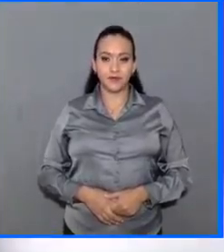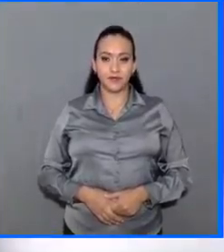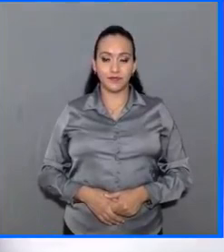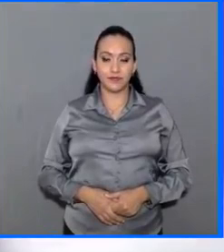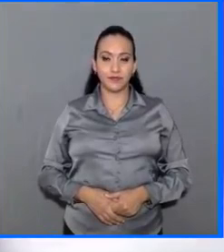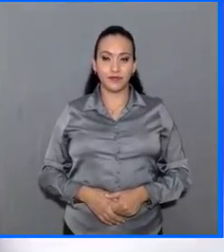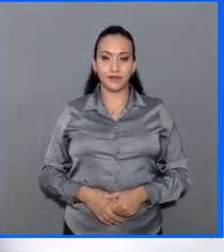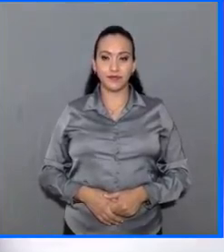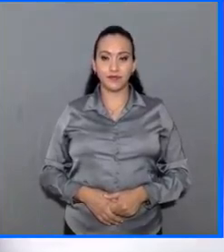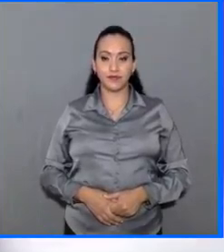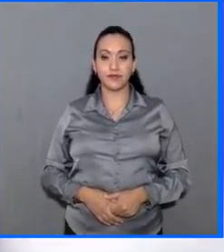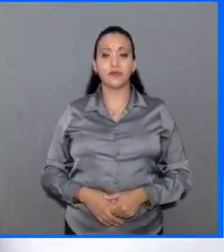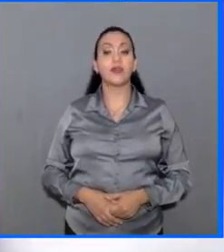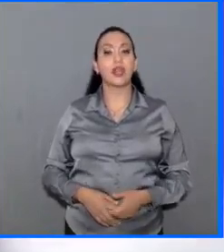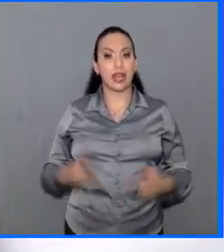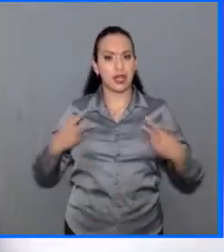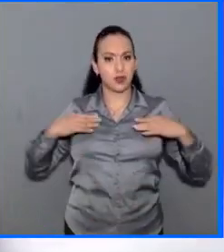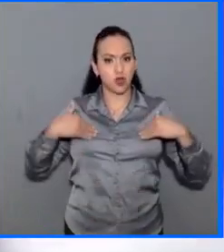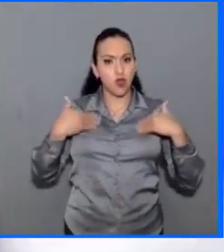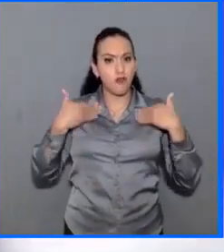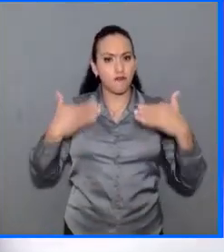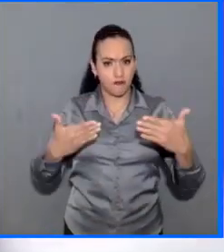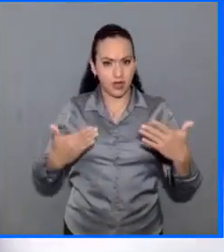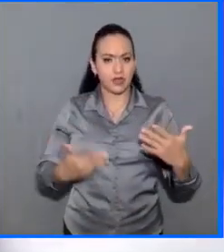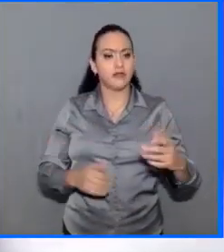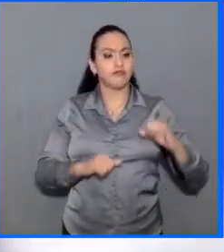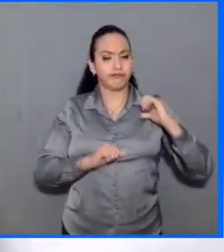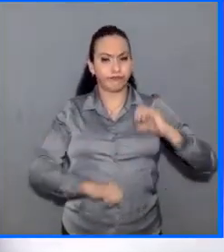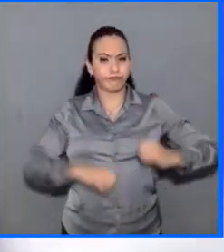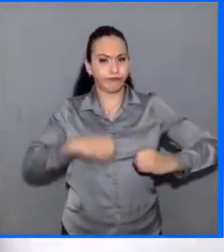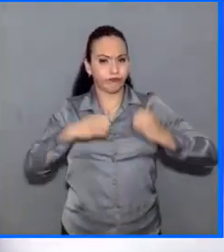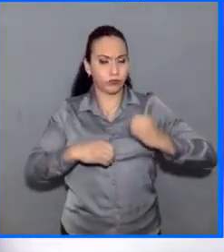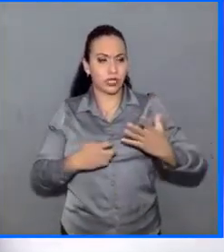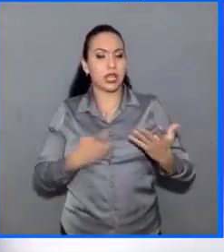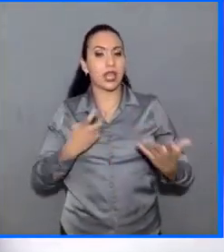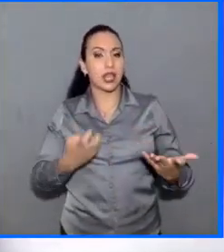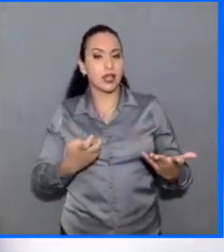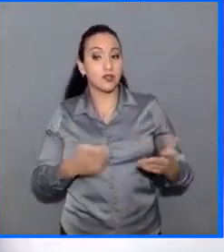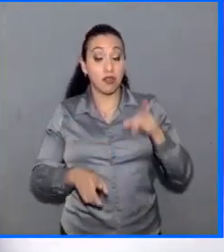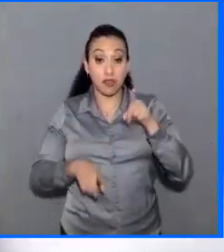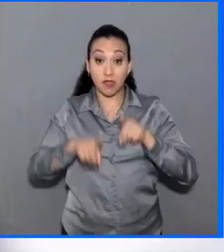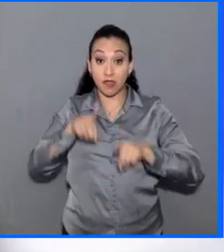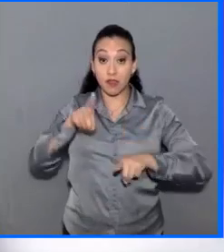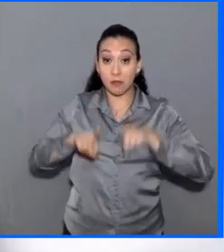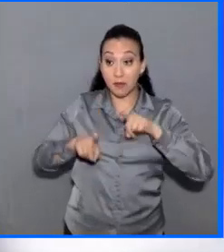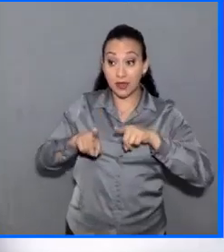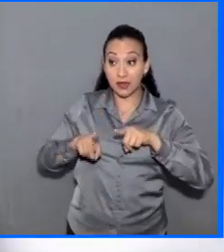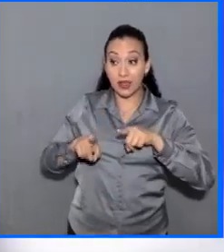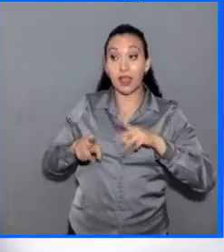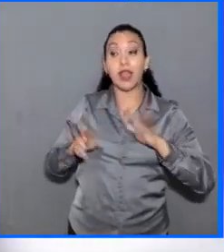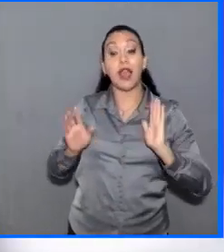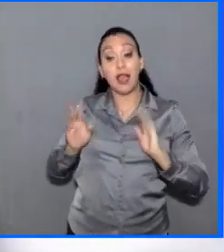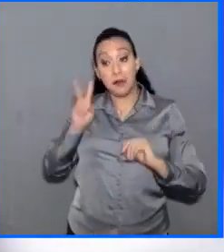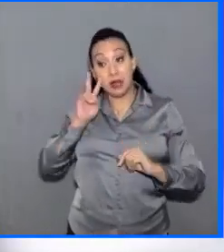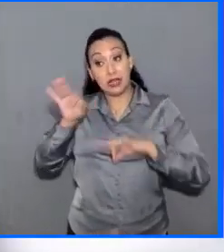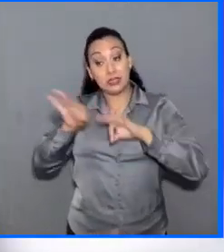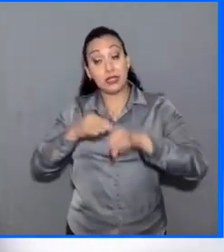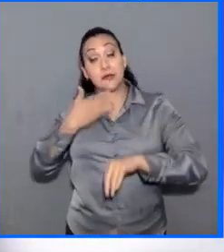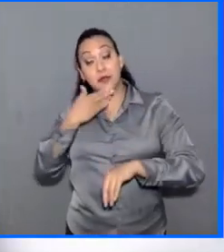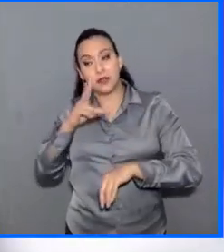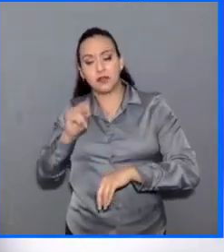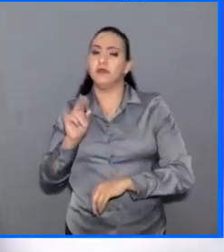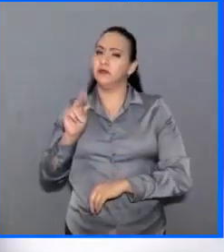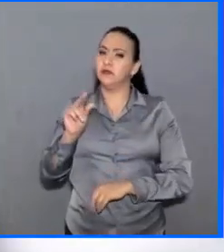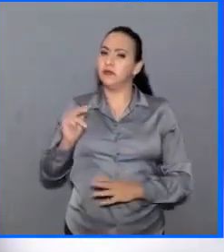La confianza ciudadana en el Poder Judicial no se determina únicamente por qué tan eficiente y honestamente operan las